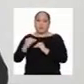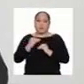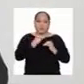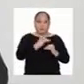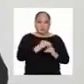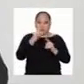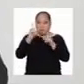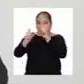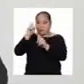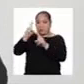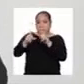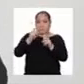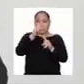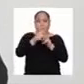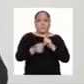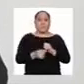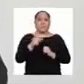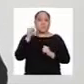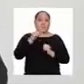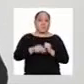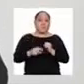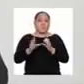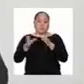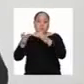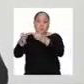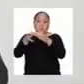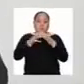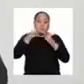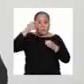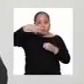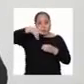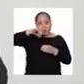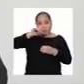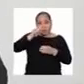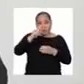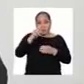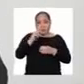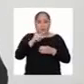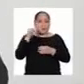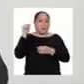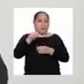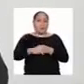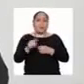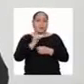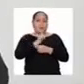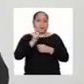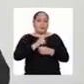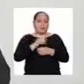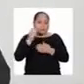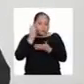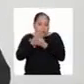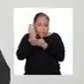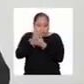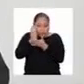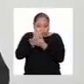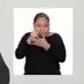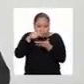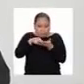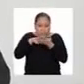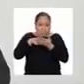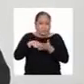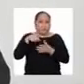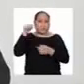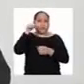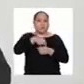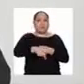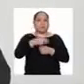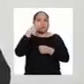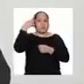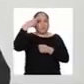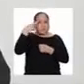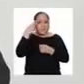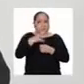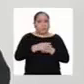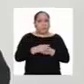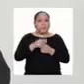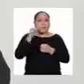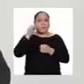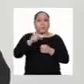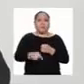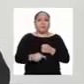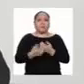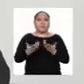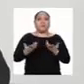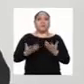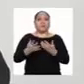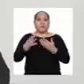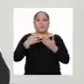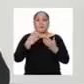en las encuestas y nuestra muestra representativa no ha sido tan rigurosa. Por ese motivo, esta